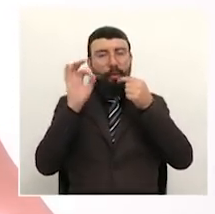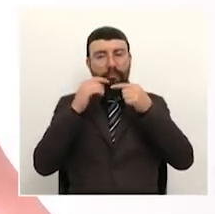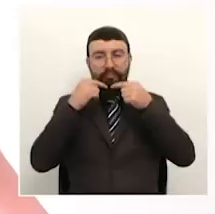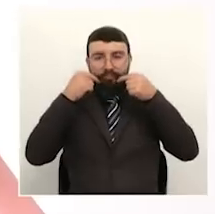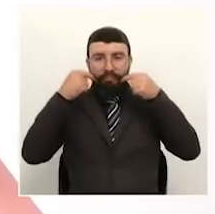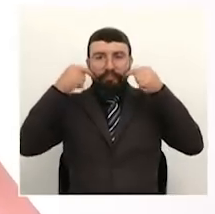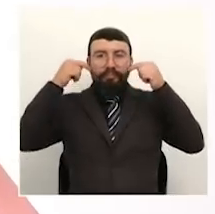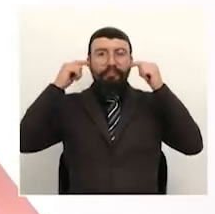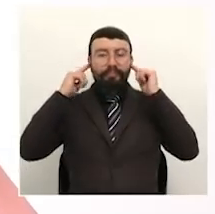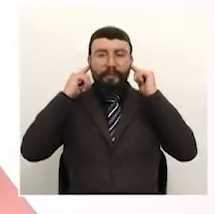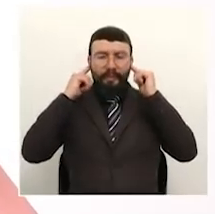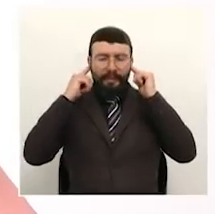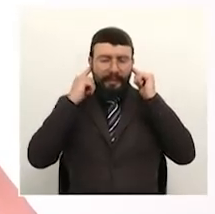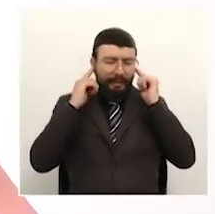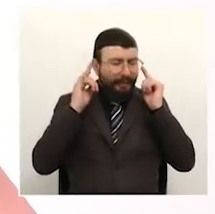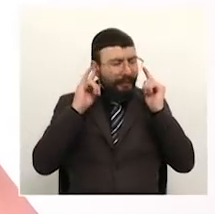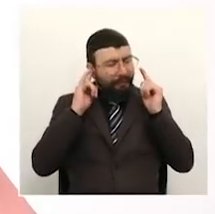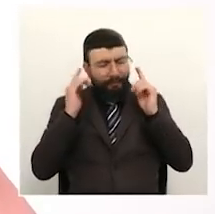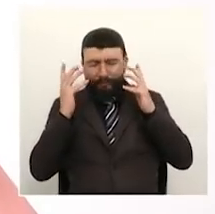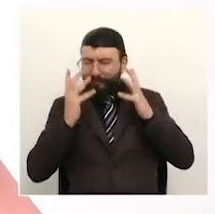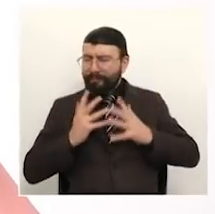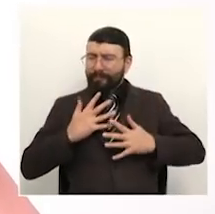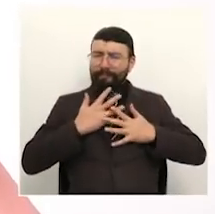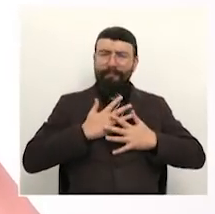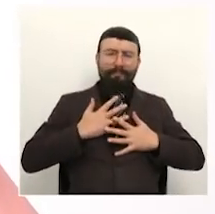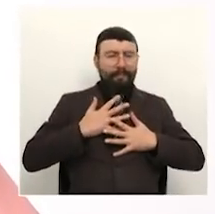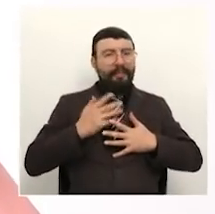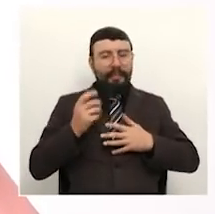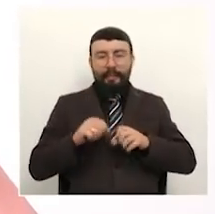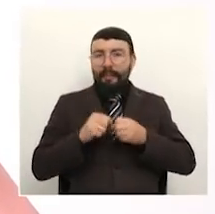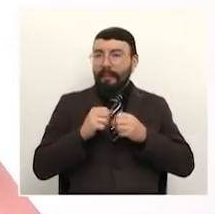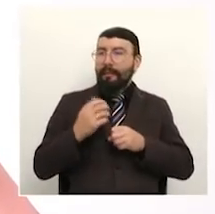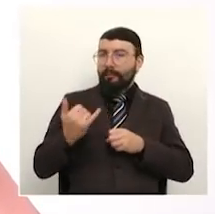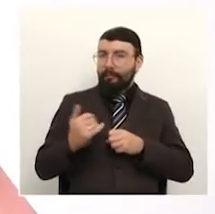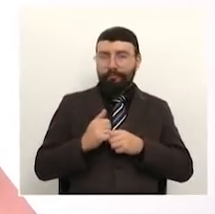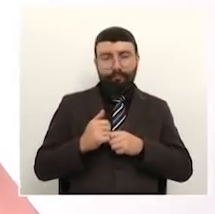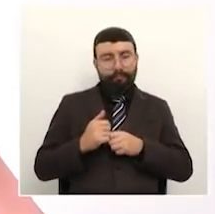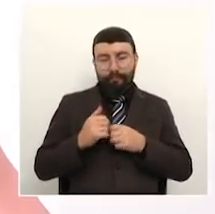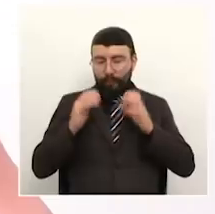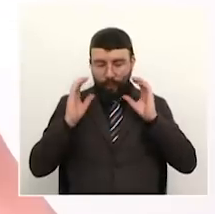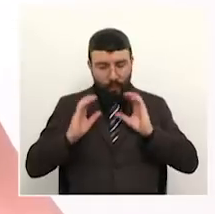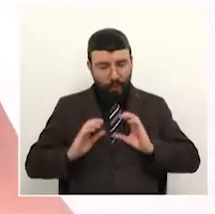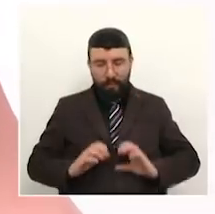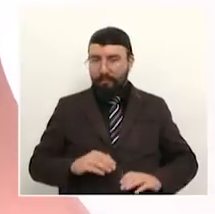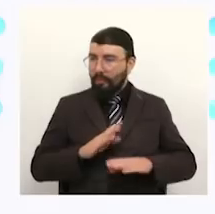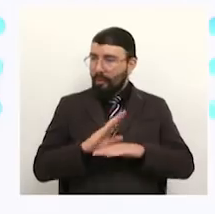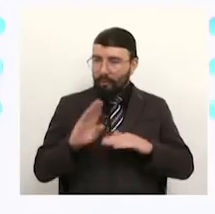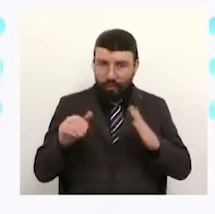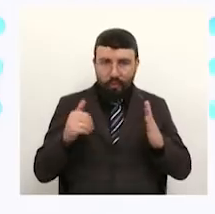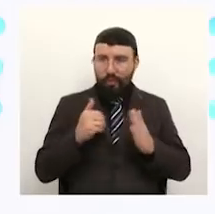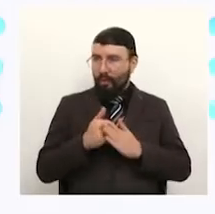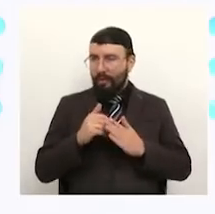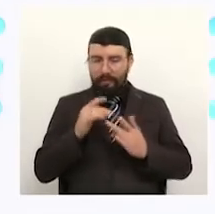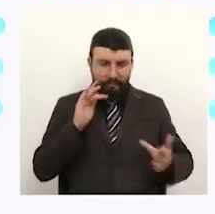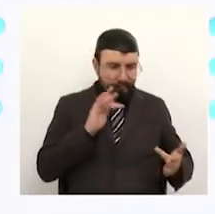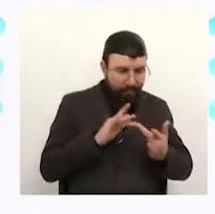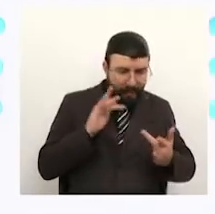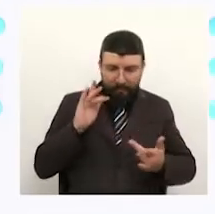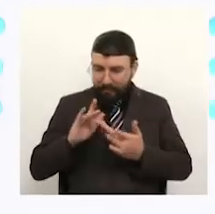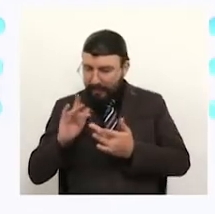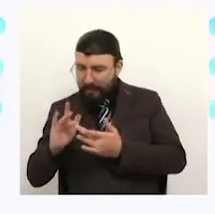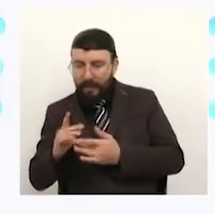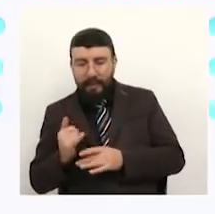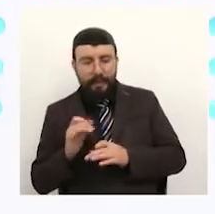podemos tener pues también lesiones acá en este nivel todo nuestro cuerpo tiene pues definitivamente una relación bien importante